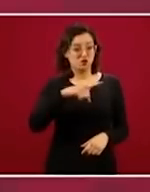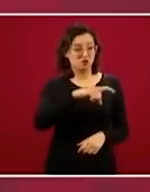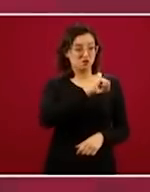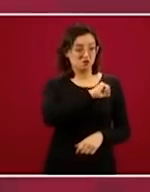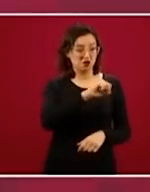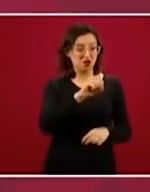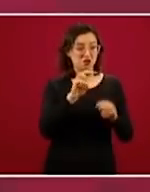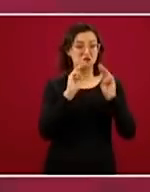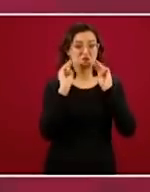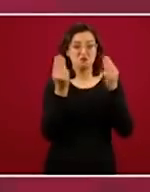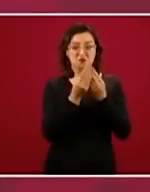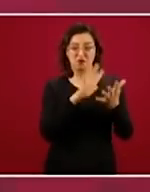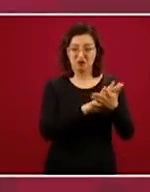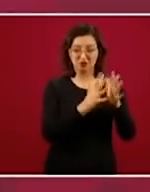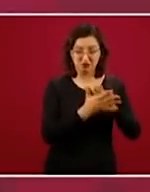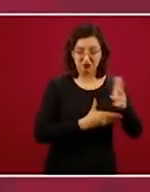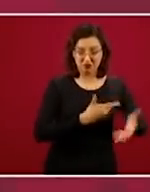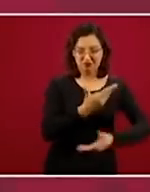delincuencia